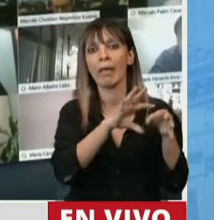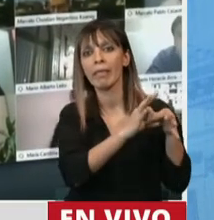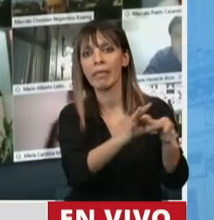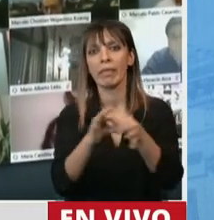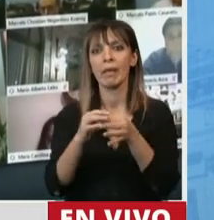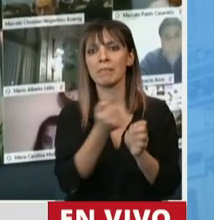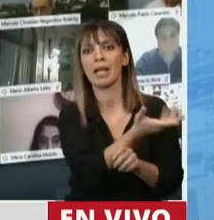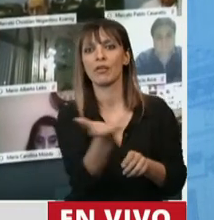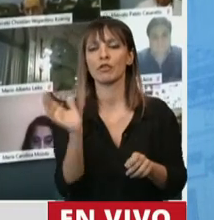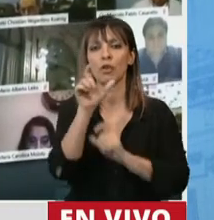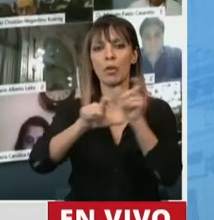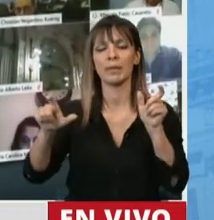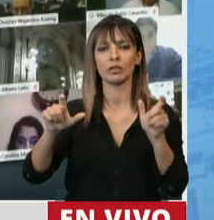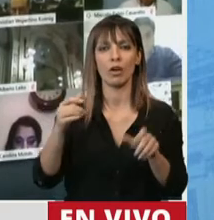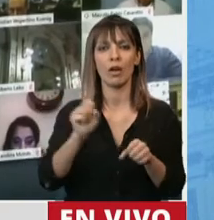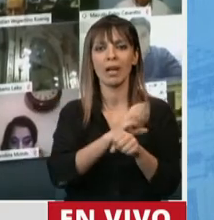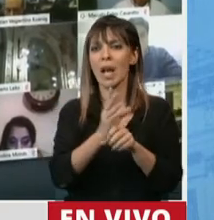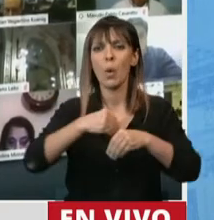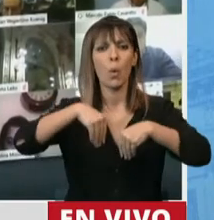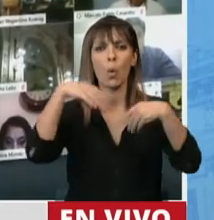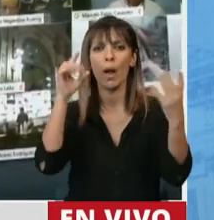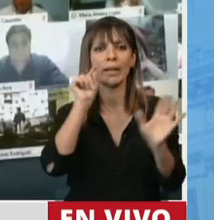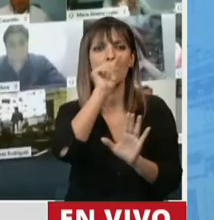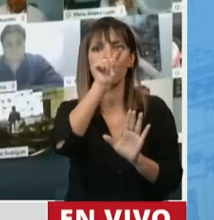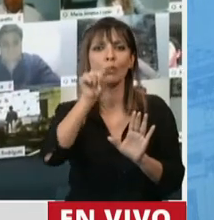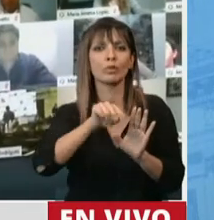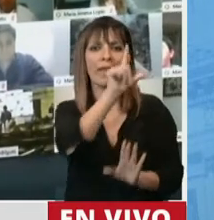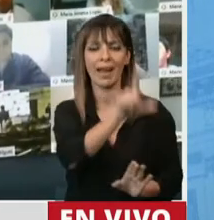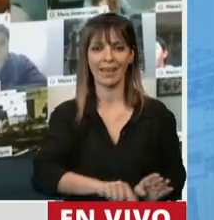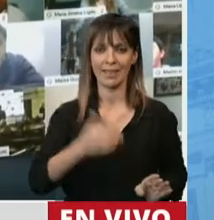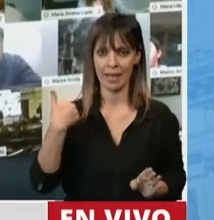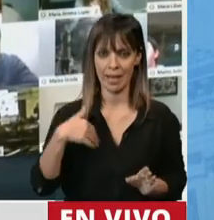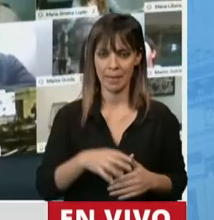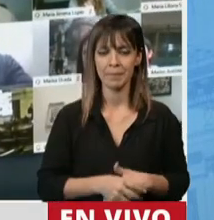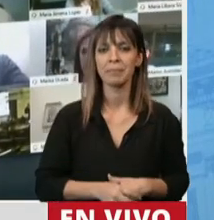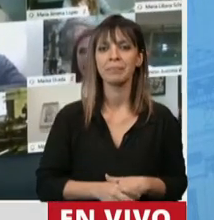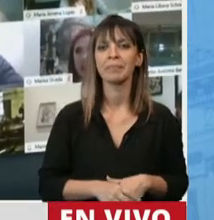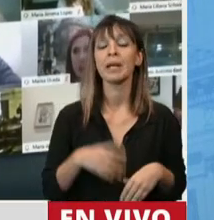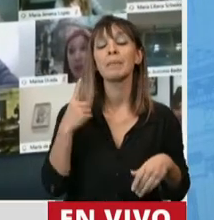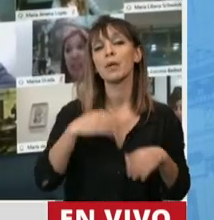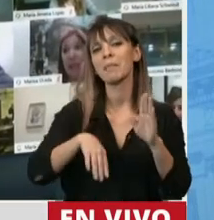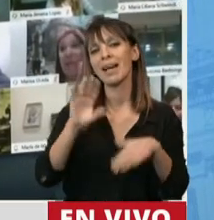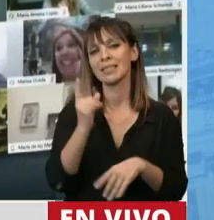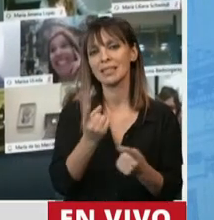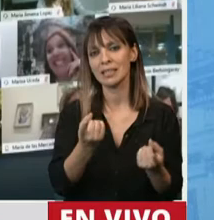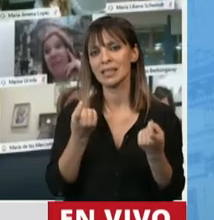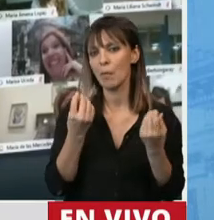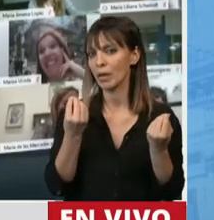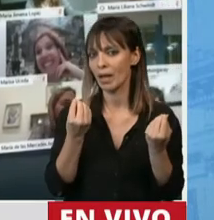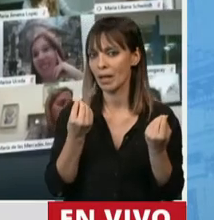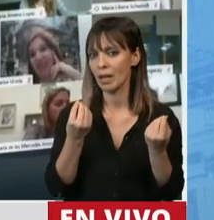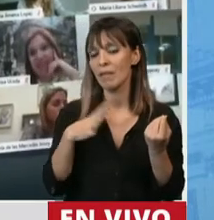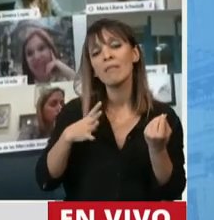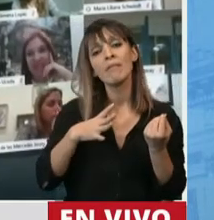de todos los argentinos infectados en cualquier lugar del país. Pero necesariamente, señor presidente, hay un debate que